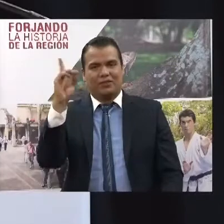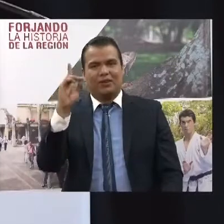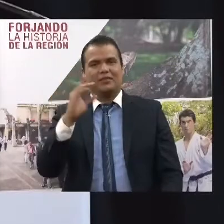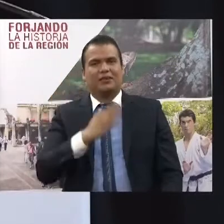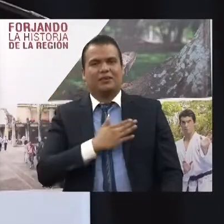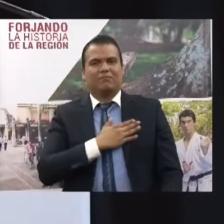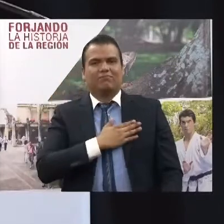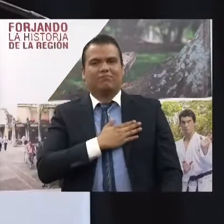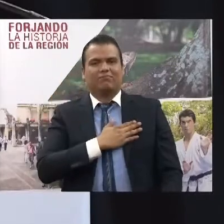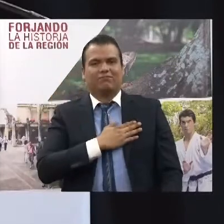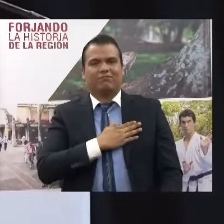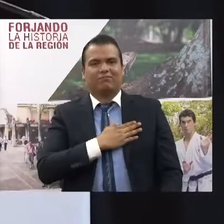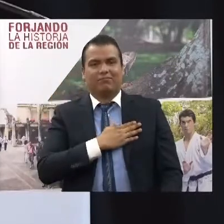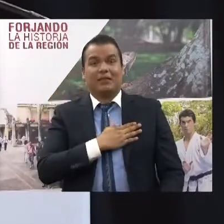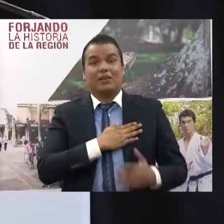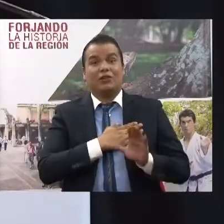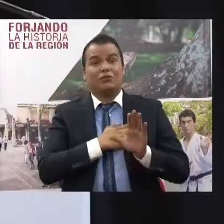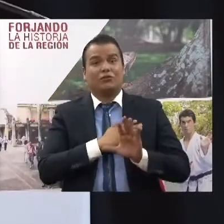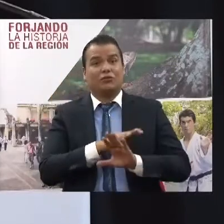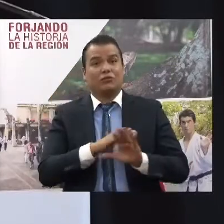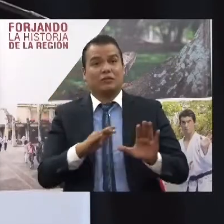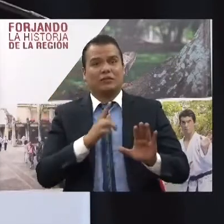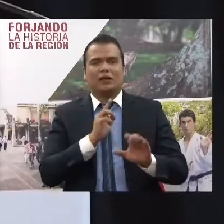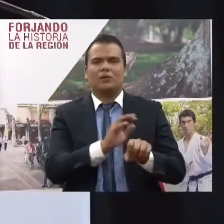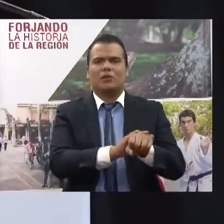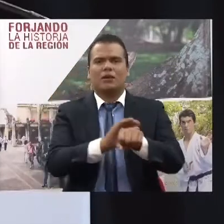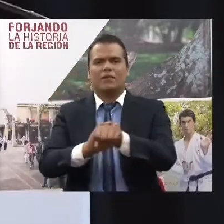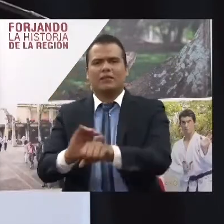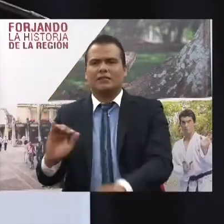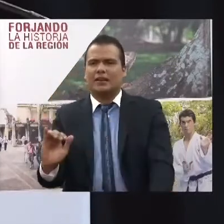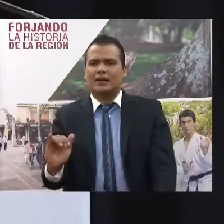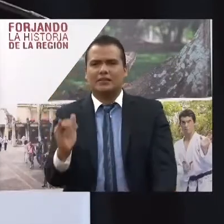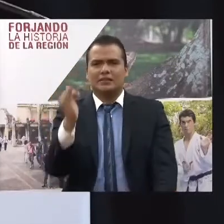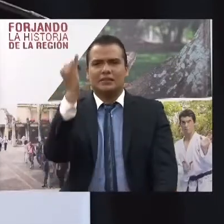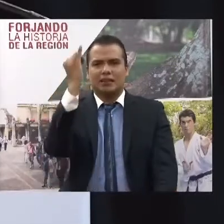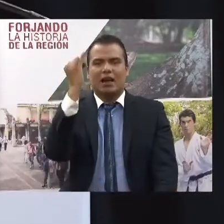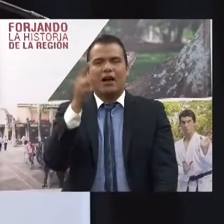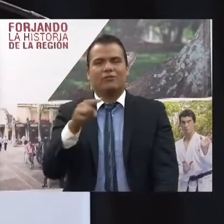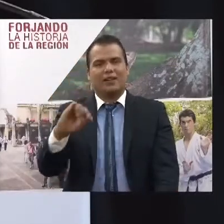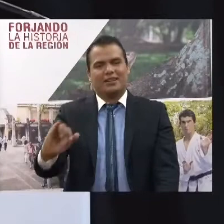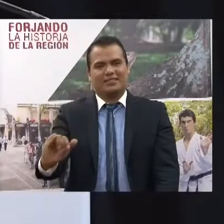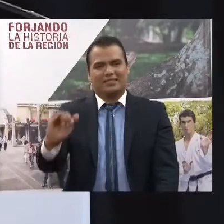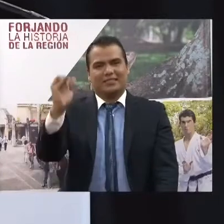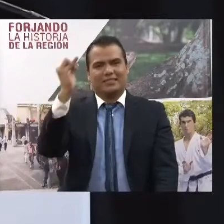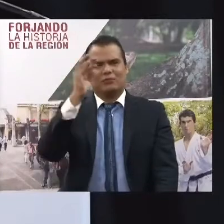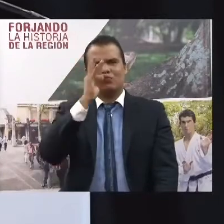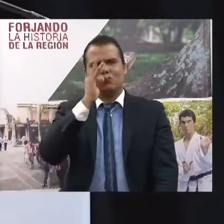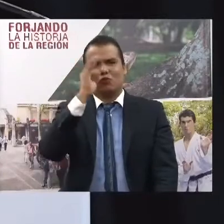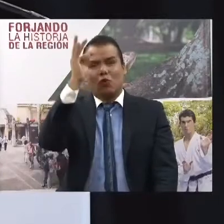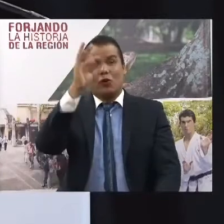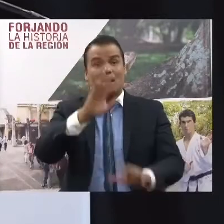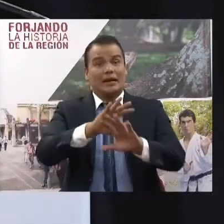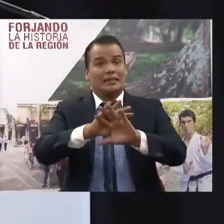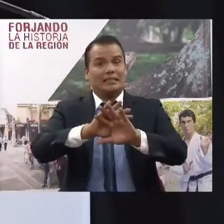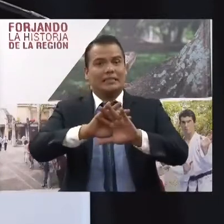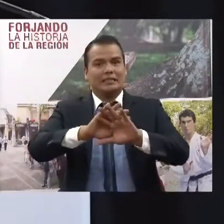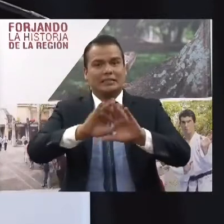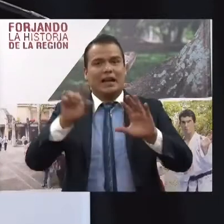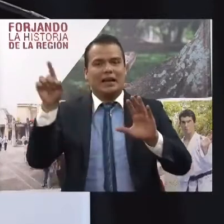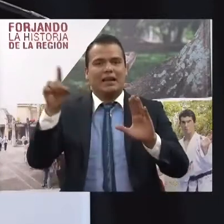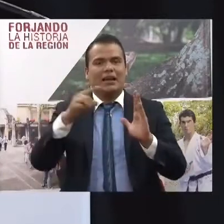todos responden al unísono, sí juro, cuando el señor rector termine la